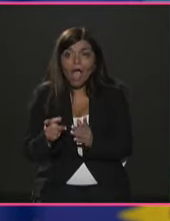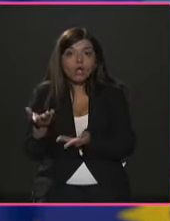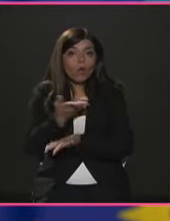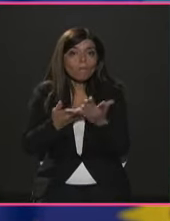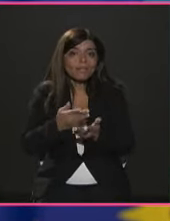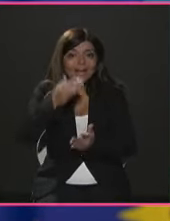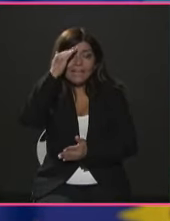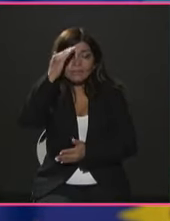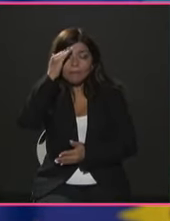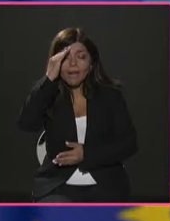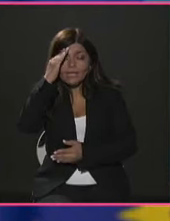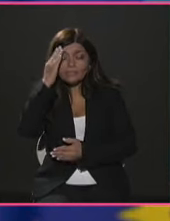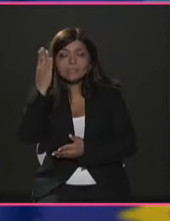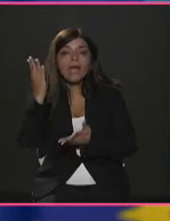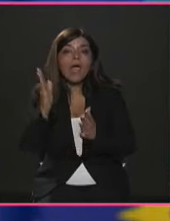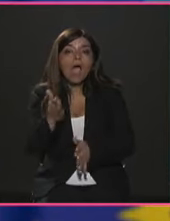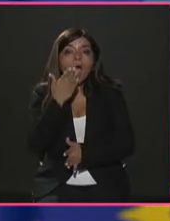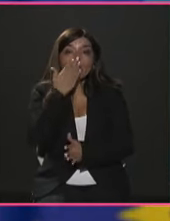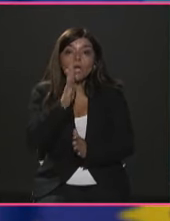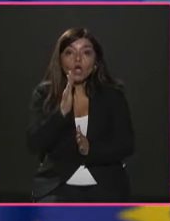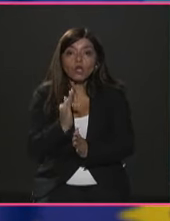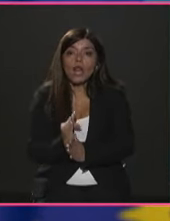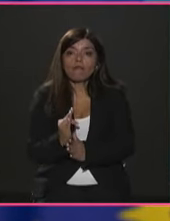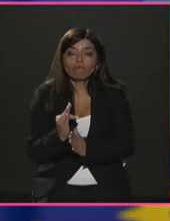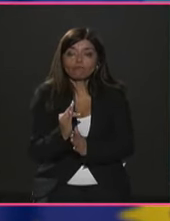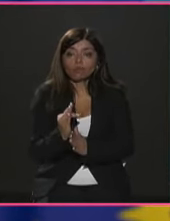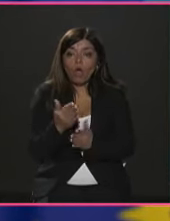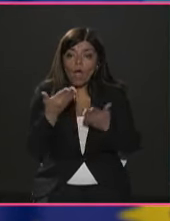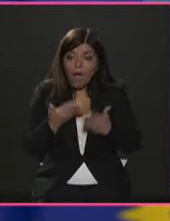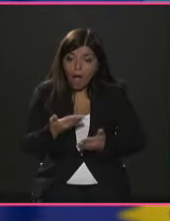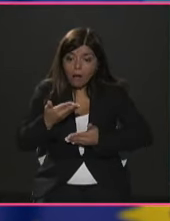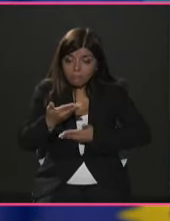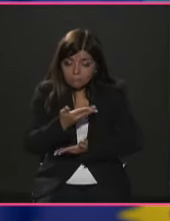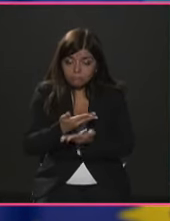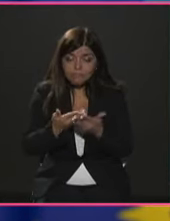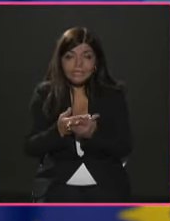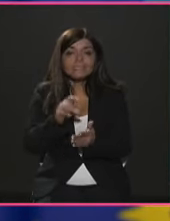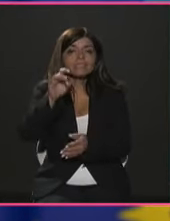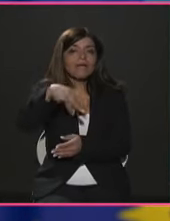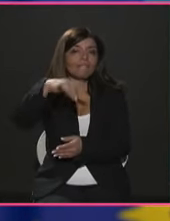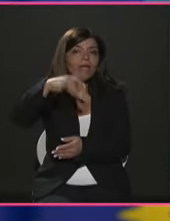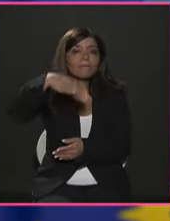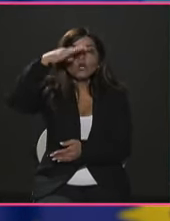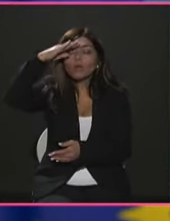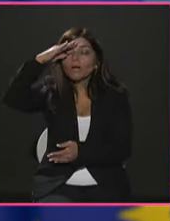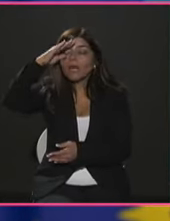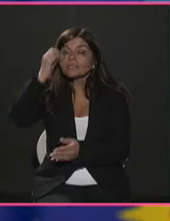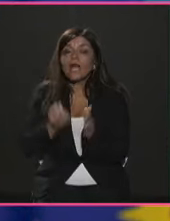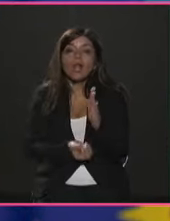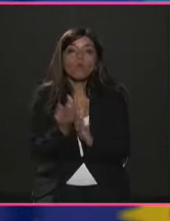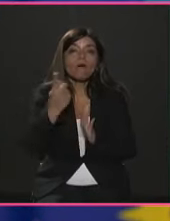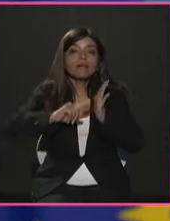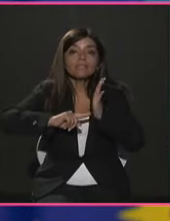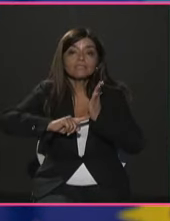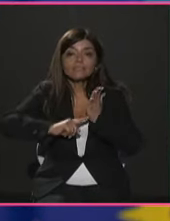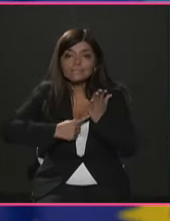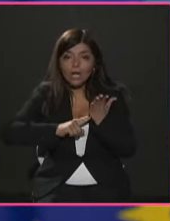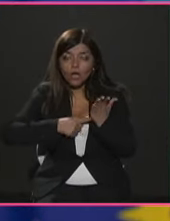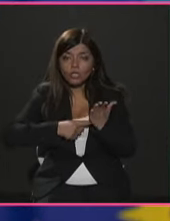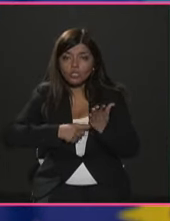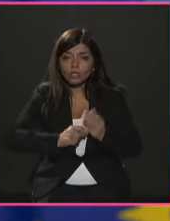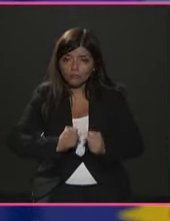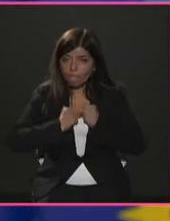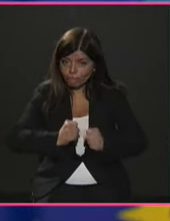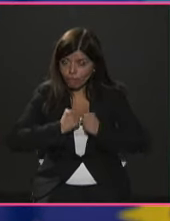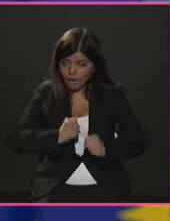experiencias y poderlo hacer mejor en el futuro sabemos por experiencia que las nuevas tecnologías tienen severos impactos en la